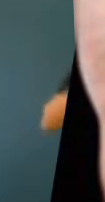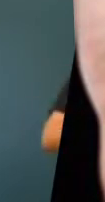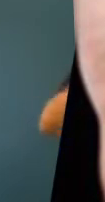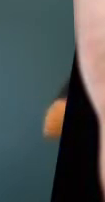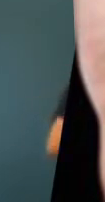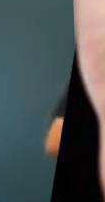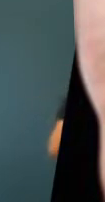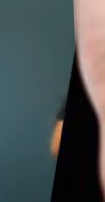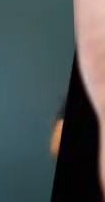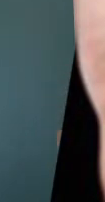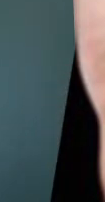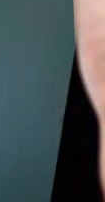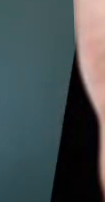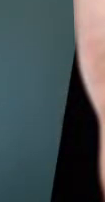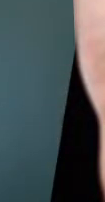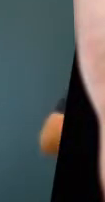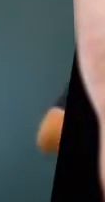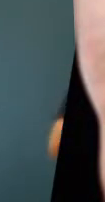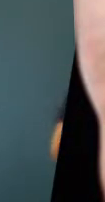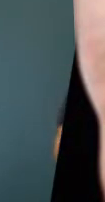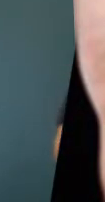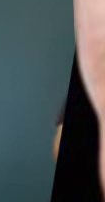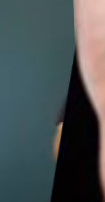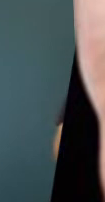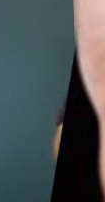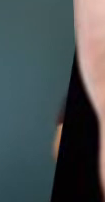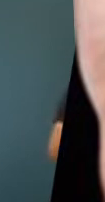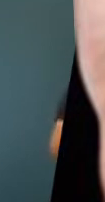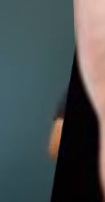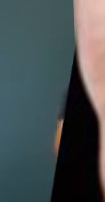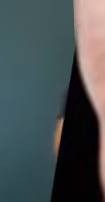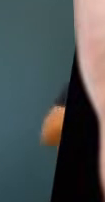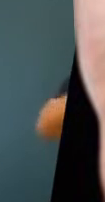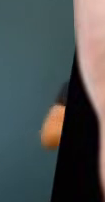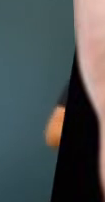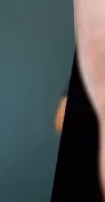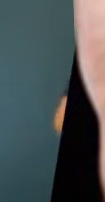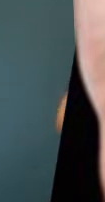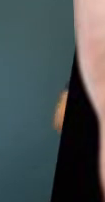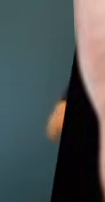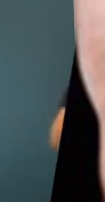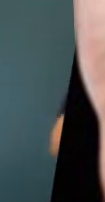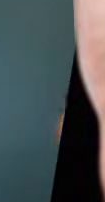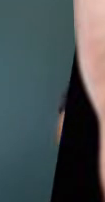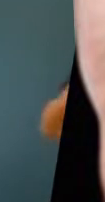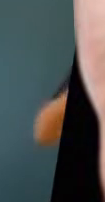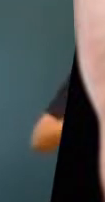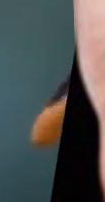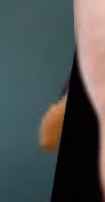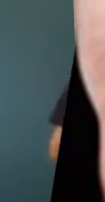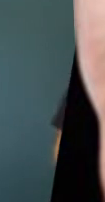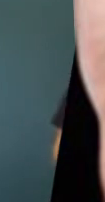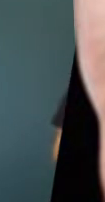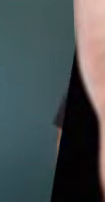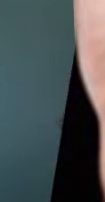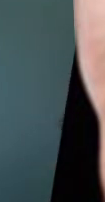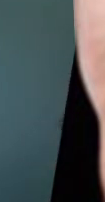económico ha consistido en ayudar a la gente de abajo hacia